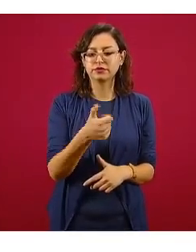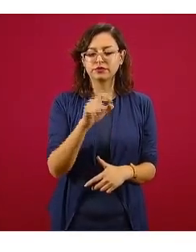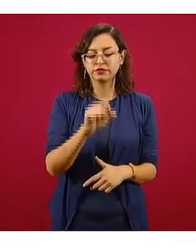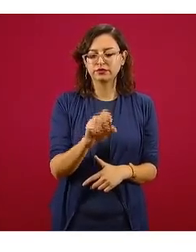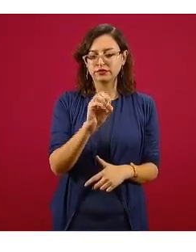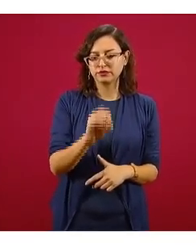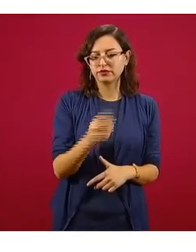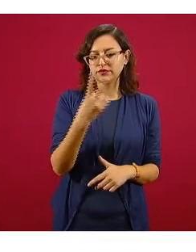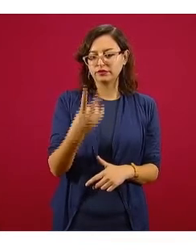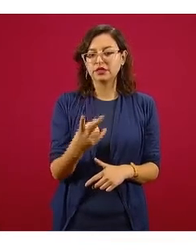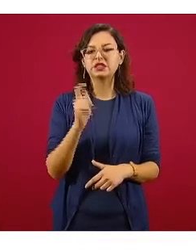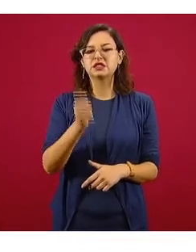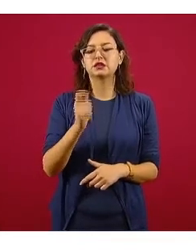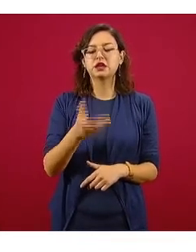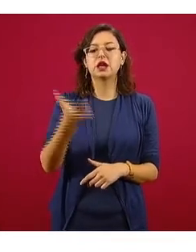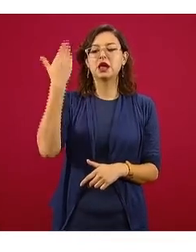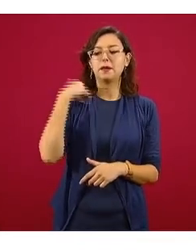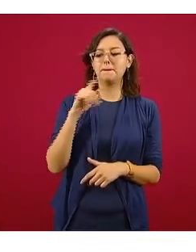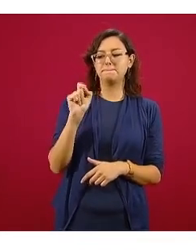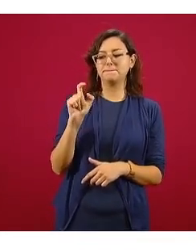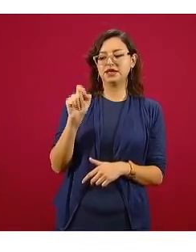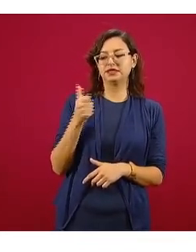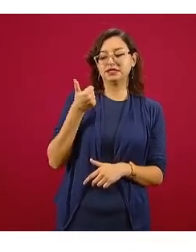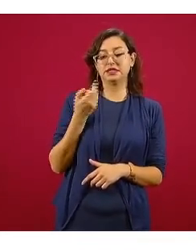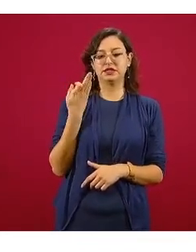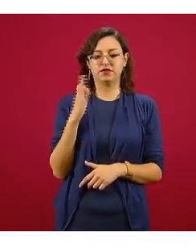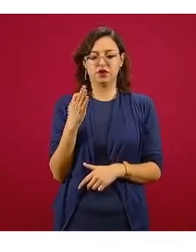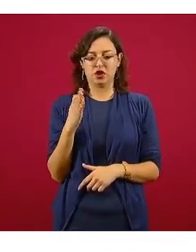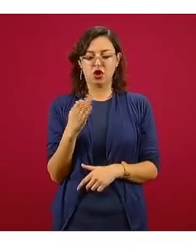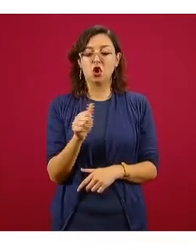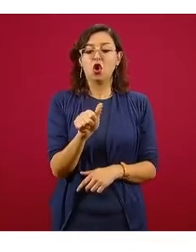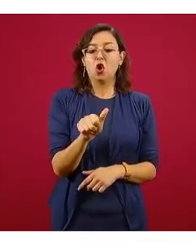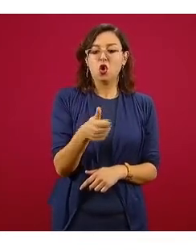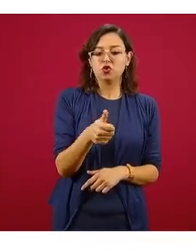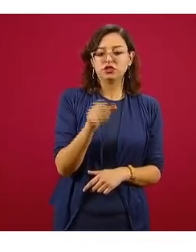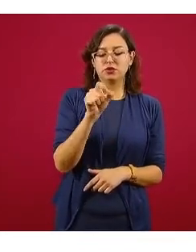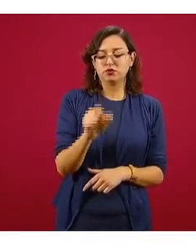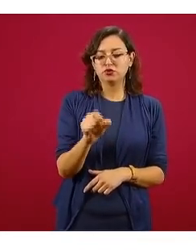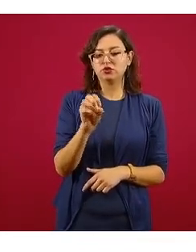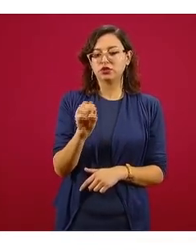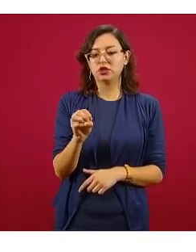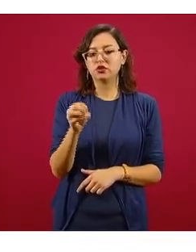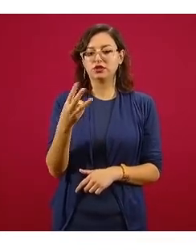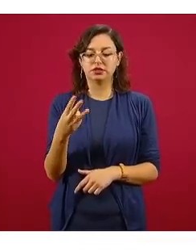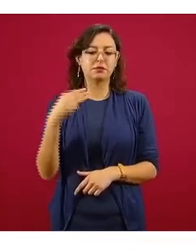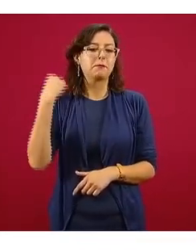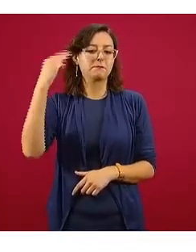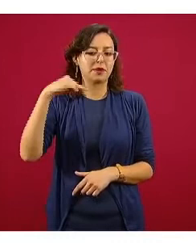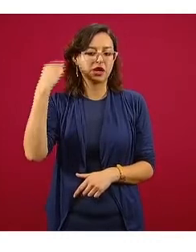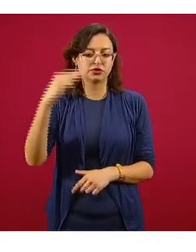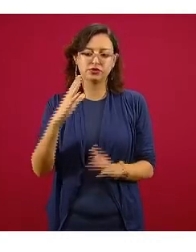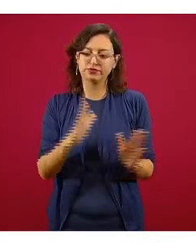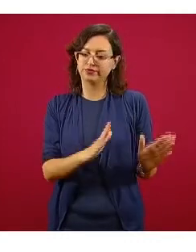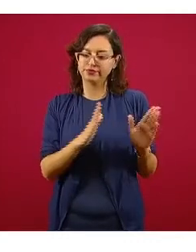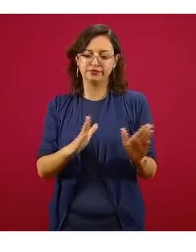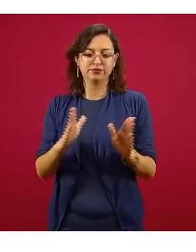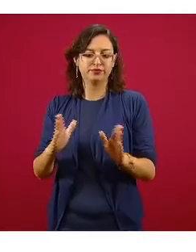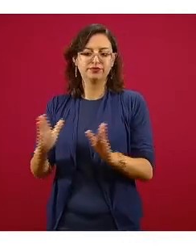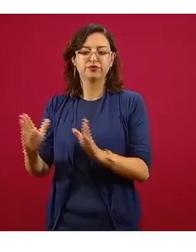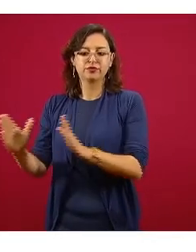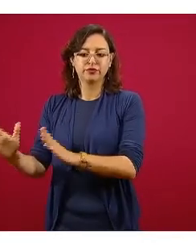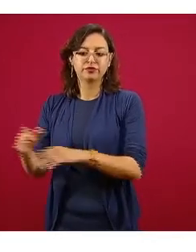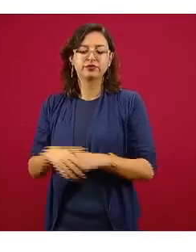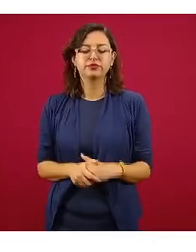26.02 es 26 de febrero, 11.03 es 11 de marzo, etcétera. Y aquí,